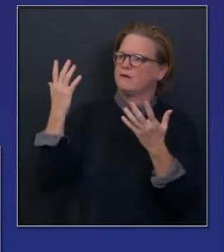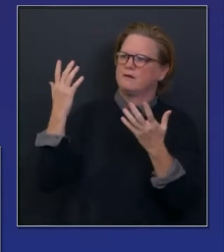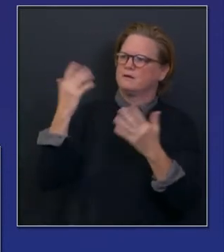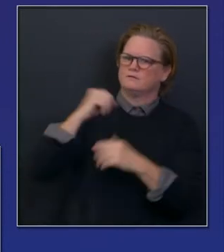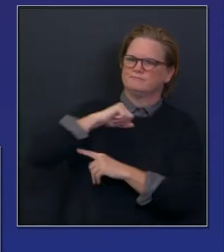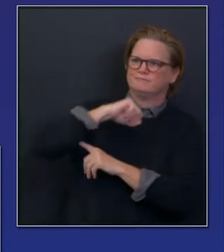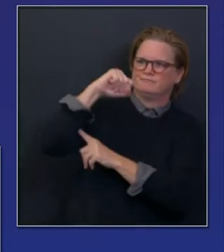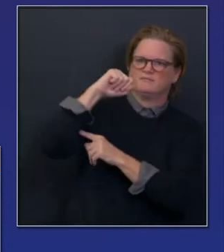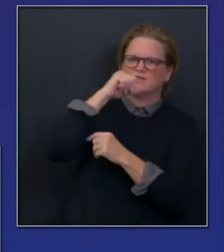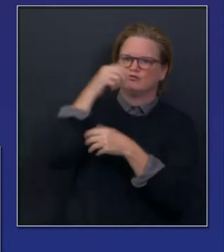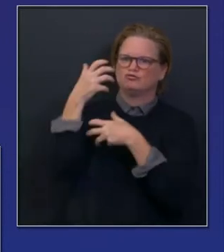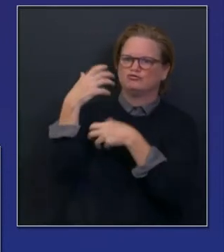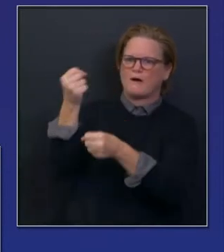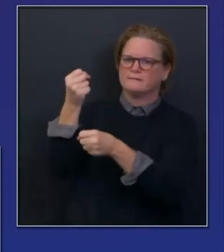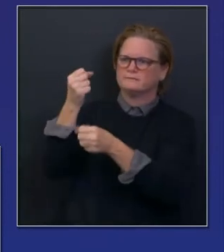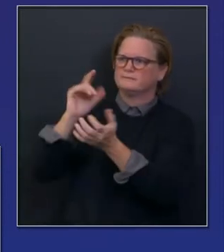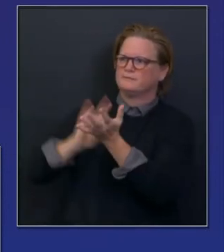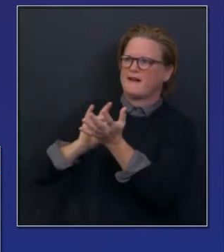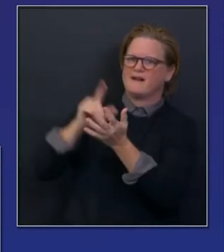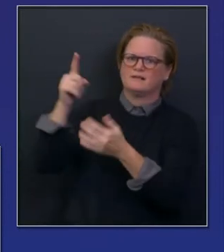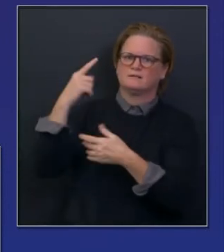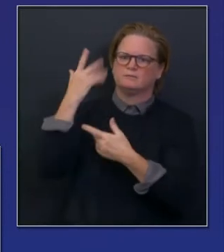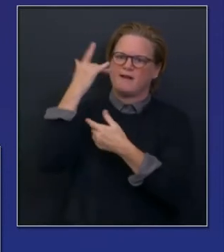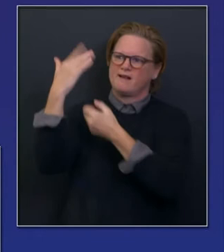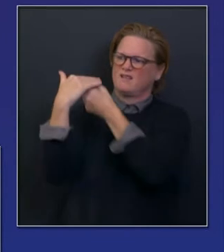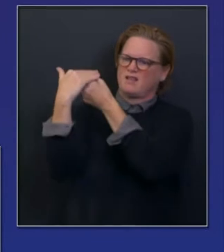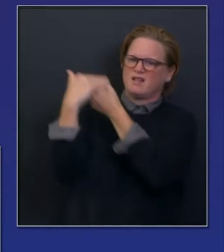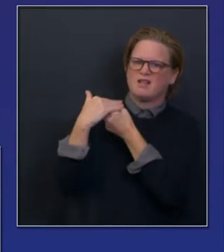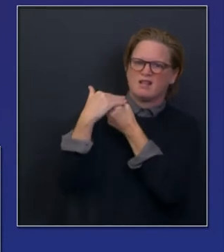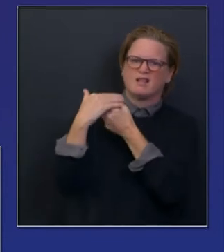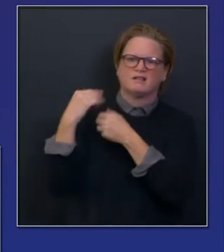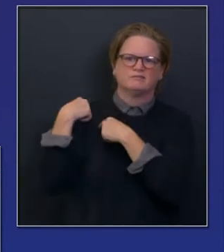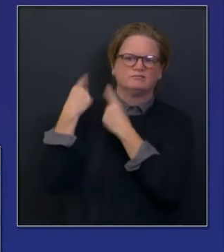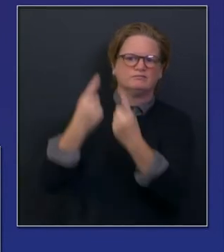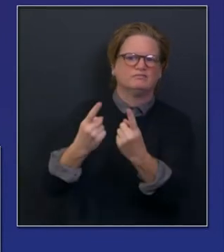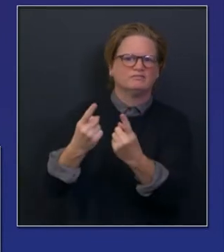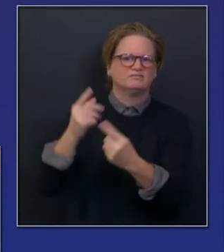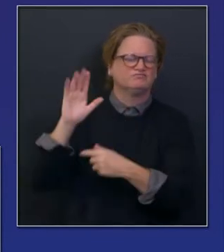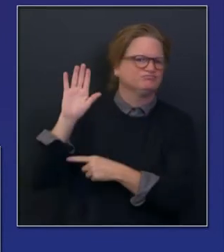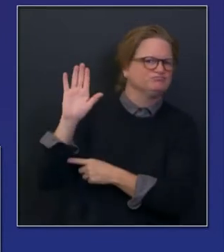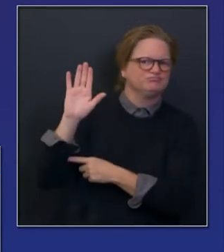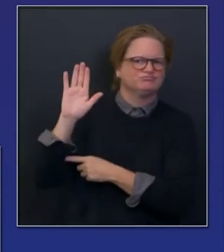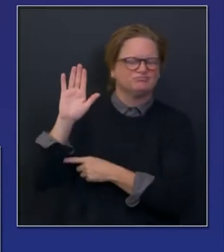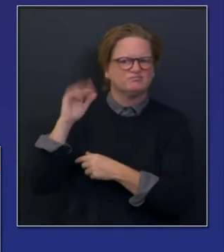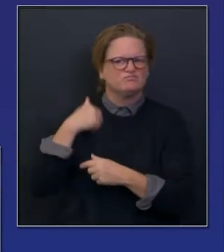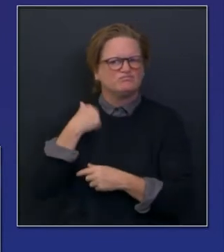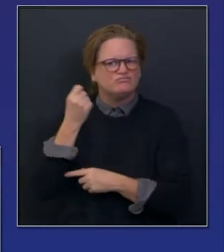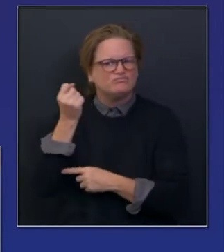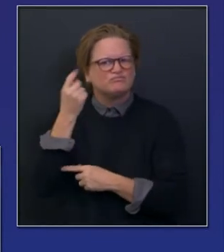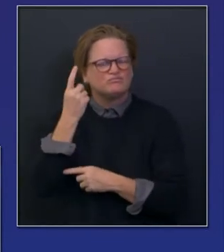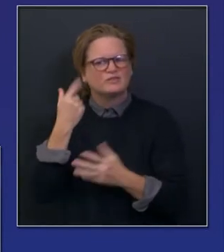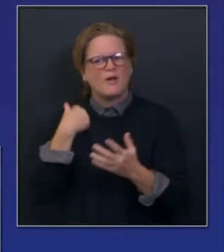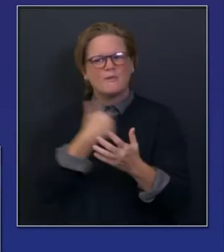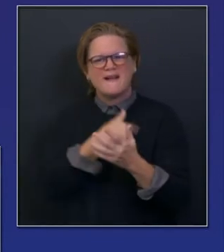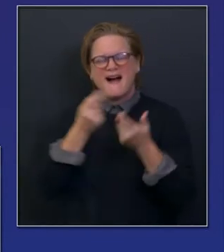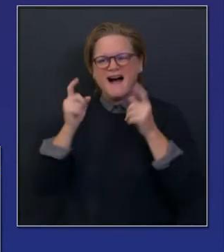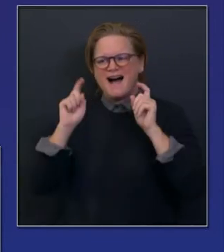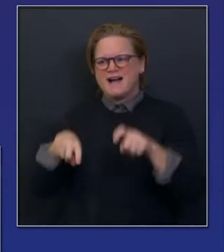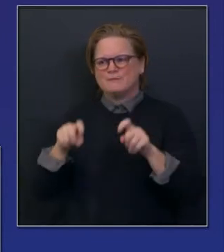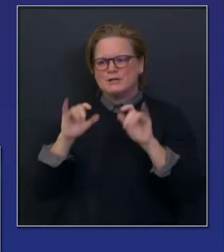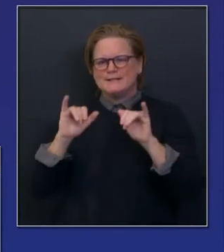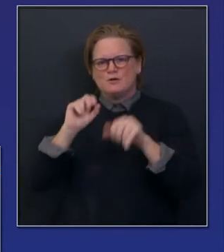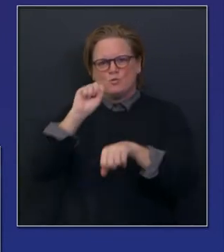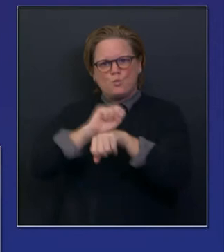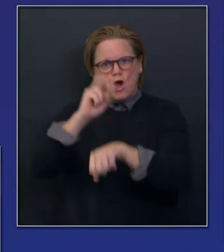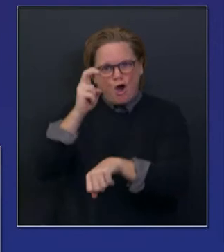generación, una falta de confianza respecto a vacunas, que es algo muy comprensible. Así que tenemos mucho trabajo que hacer para sobreponernos a